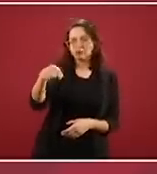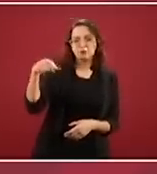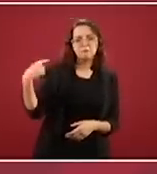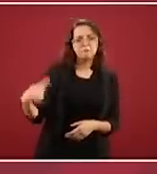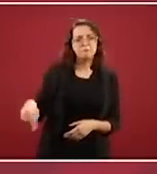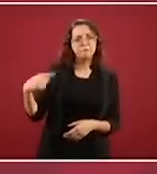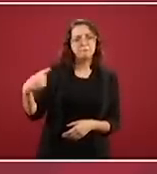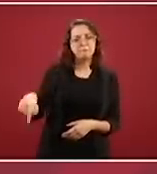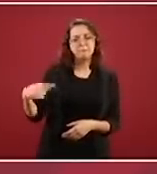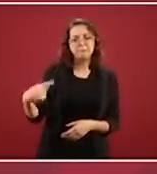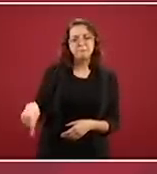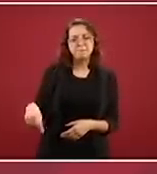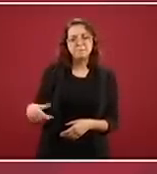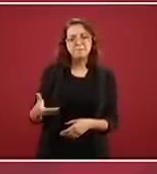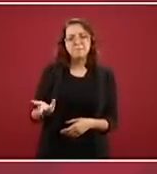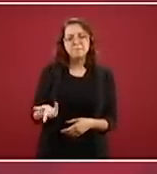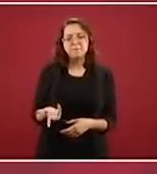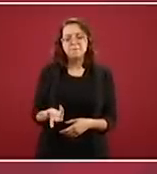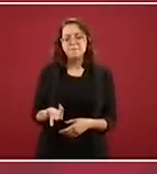y